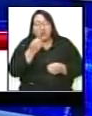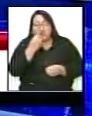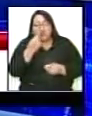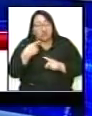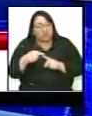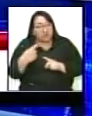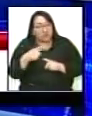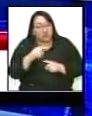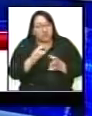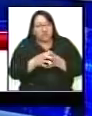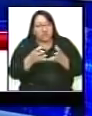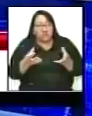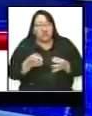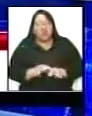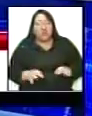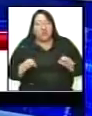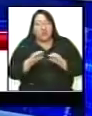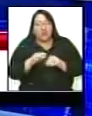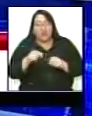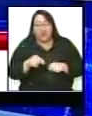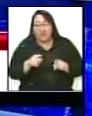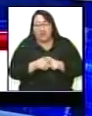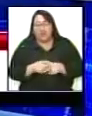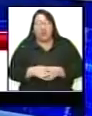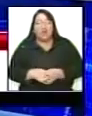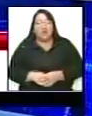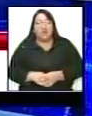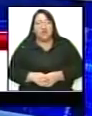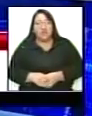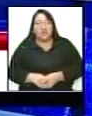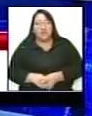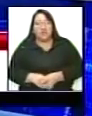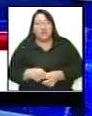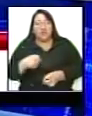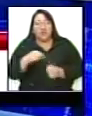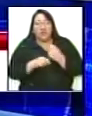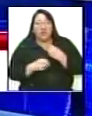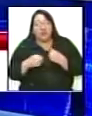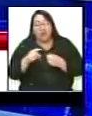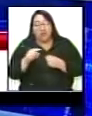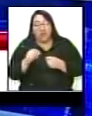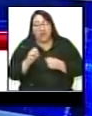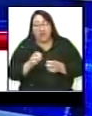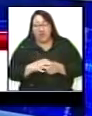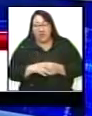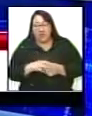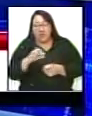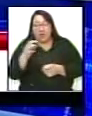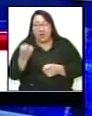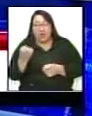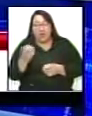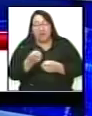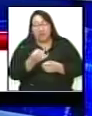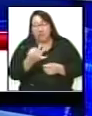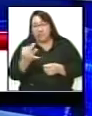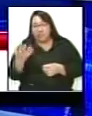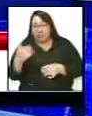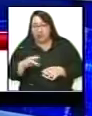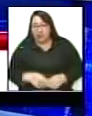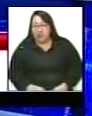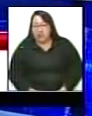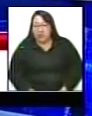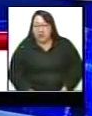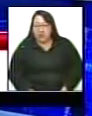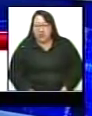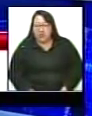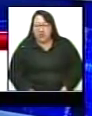de los productos bandera y en este caso también de productos oriundos de nuestro país, como en el caso de la papa y su gran variedad, el caso